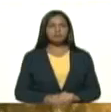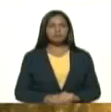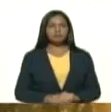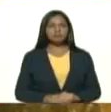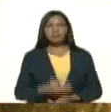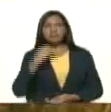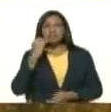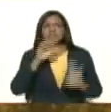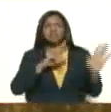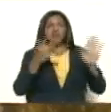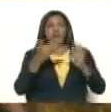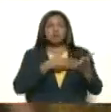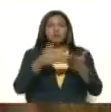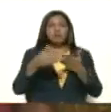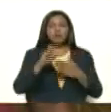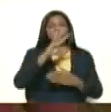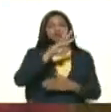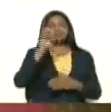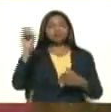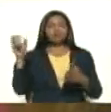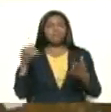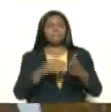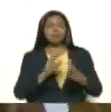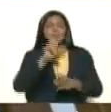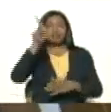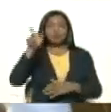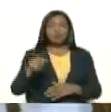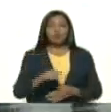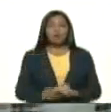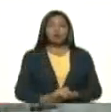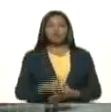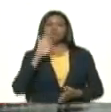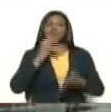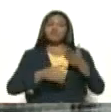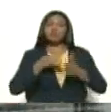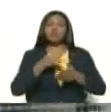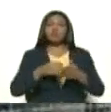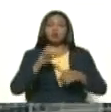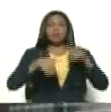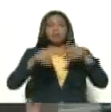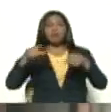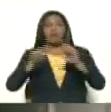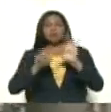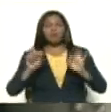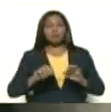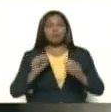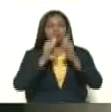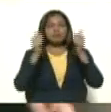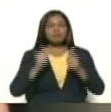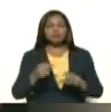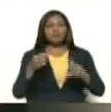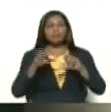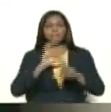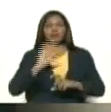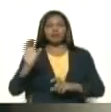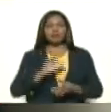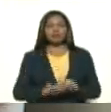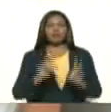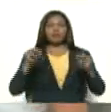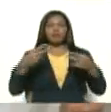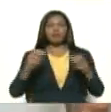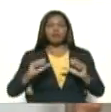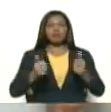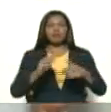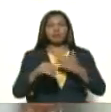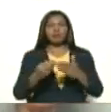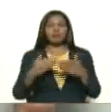Cerca de 19,400,000 venezolanos se han registrado en la encuesta electrónica del Sistema Patria, una novedosa iniciativa